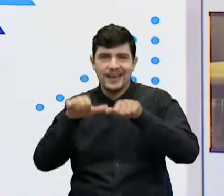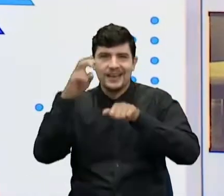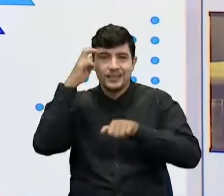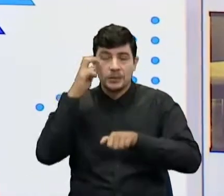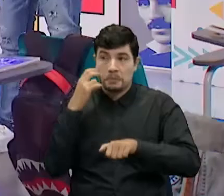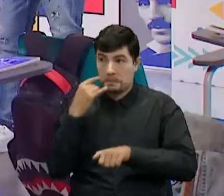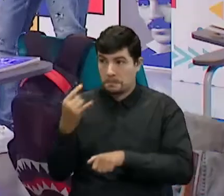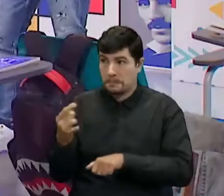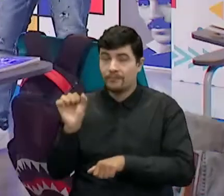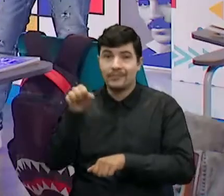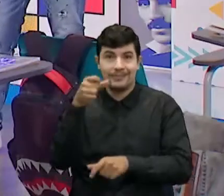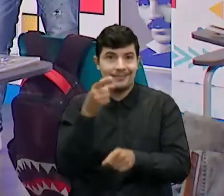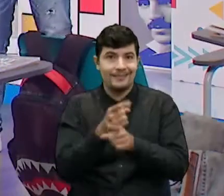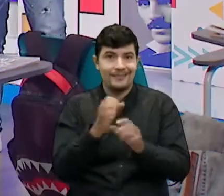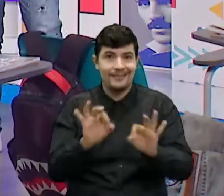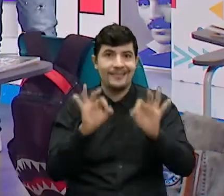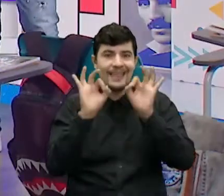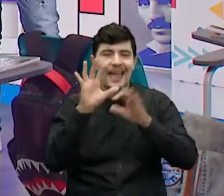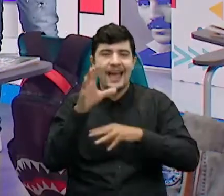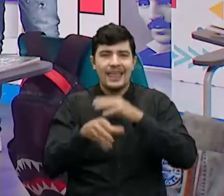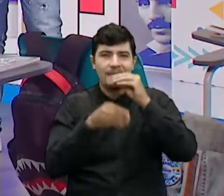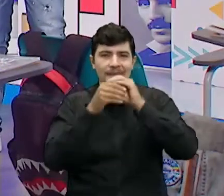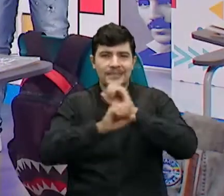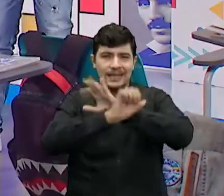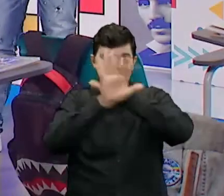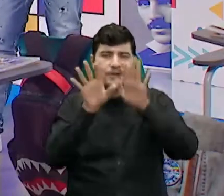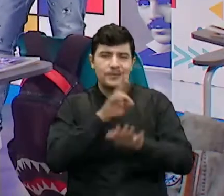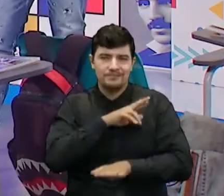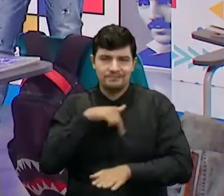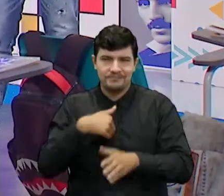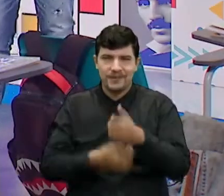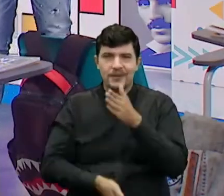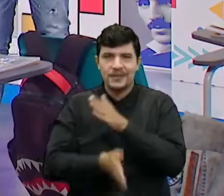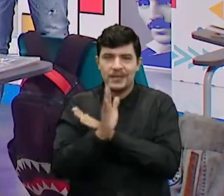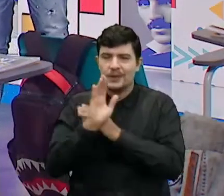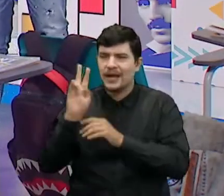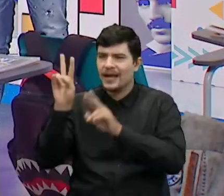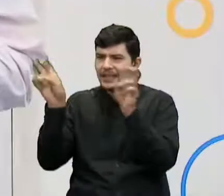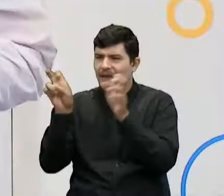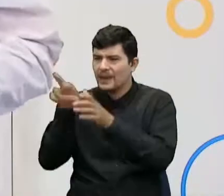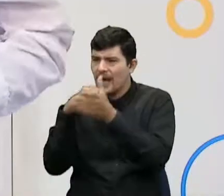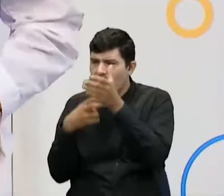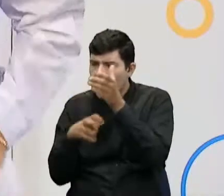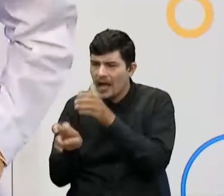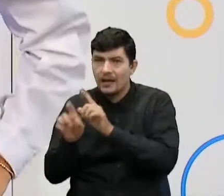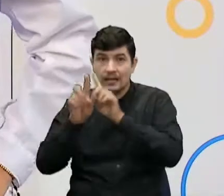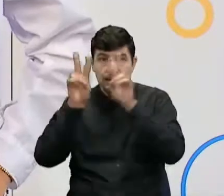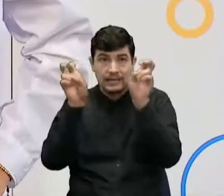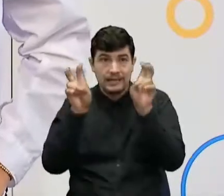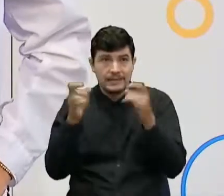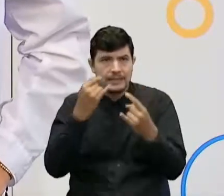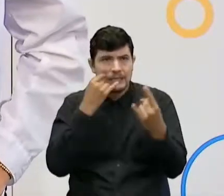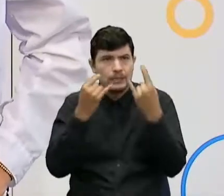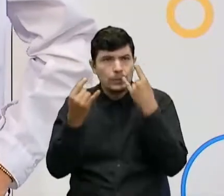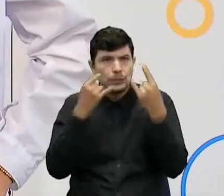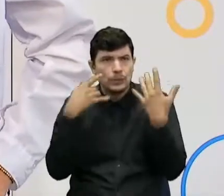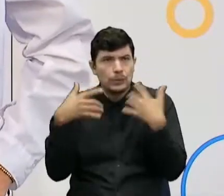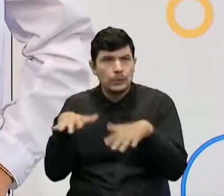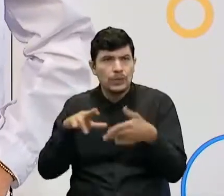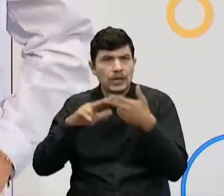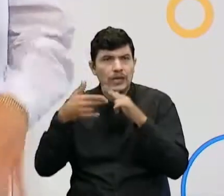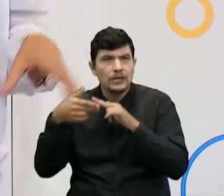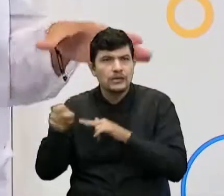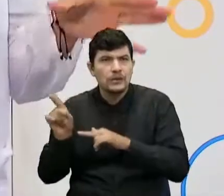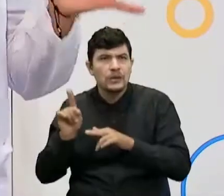Interesantísimo Interesante Y por supuesto Nosotros vamos A retomar un poquito Acerca del ADN Me parece un tema Bastante interesante Todo esto de la